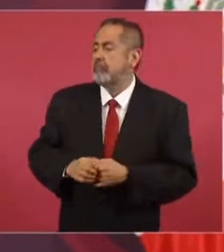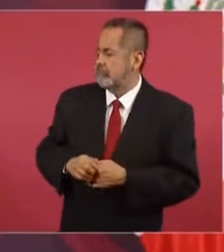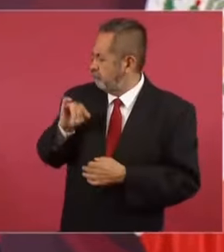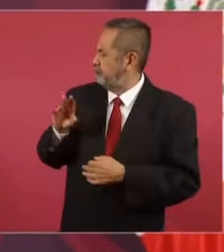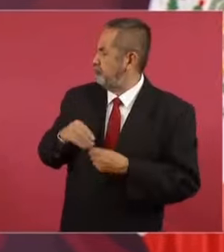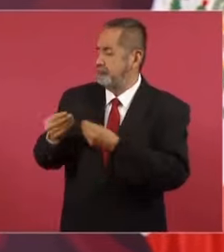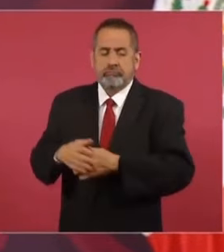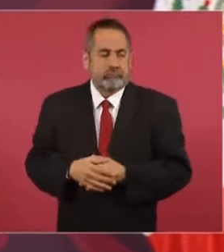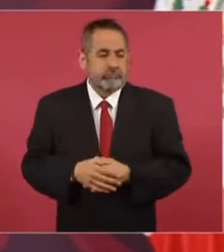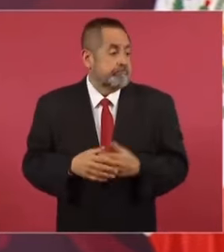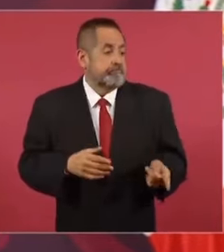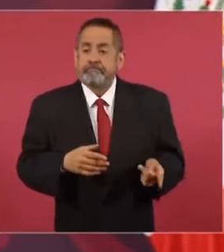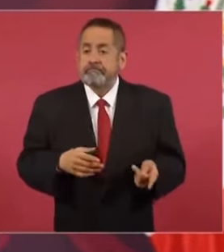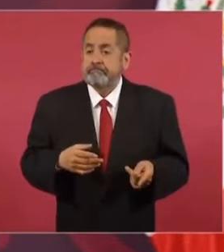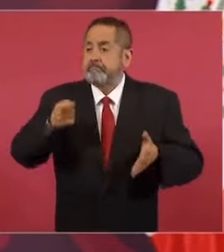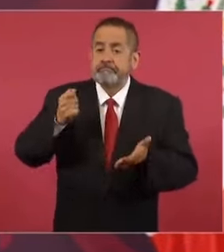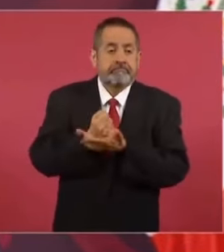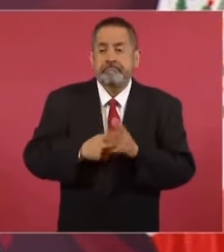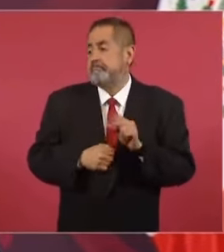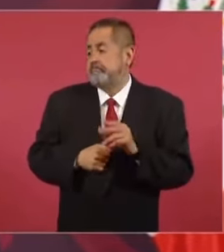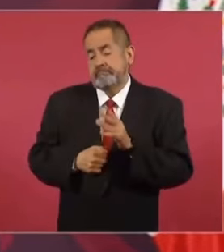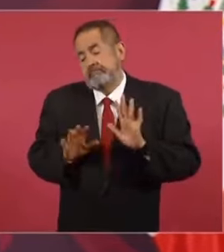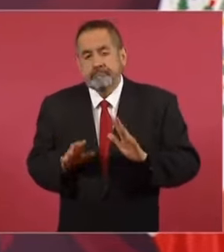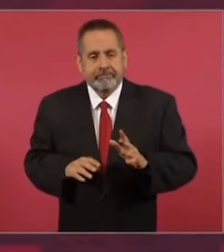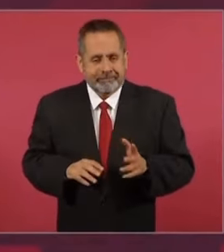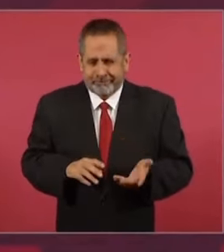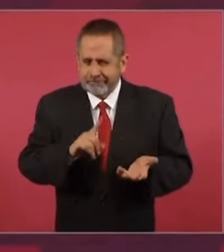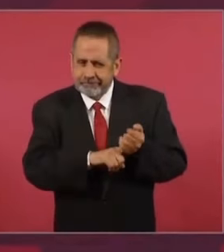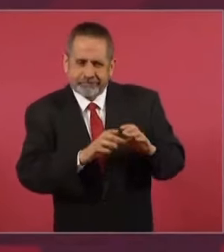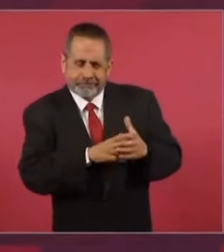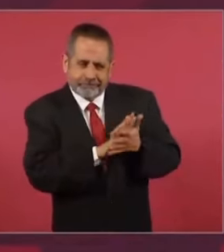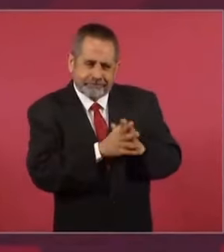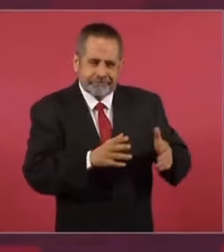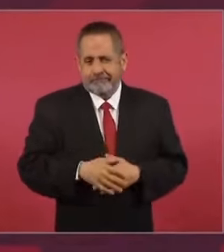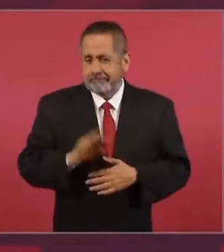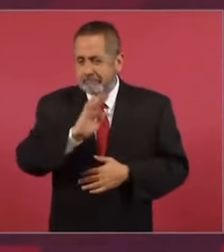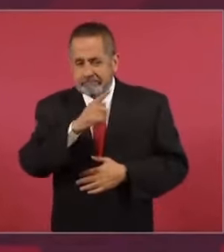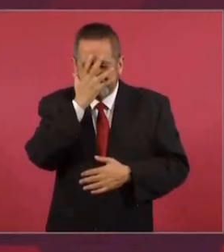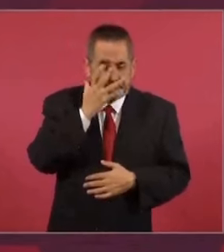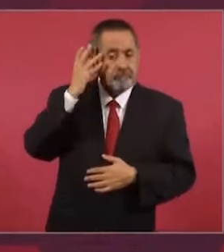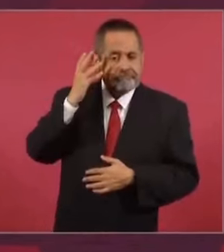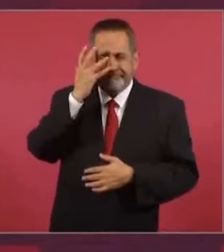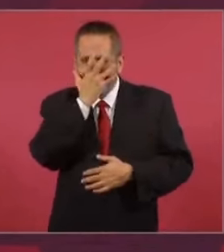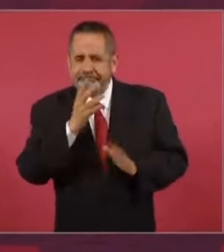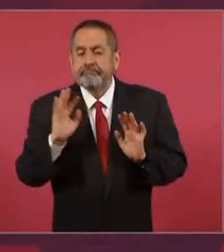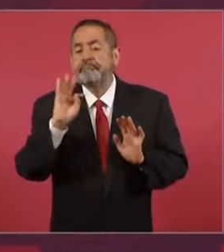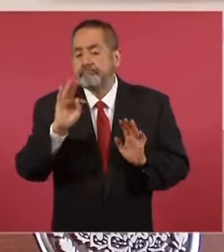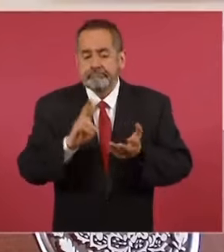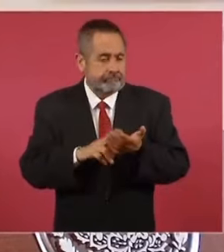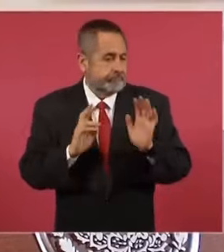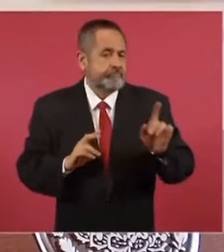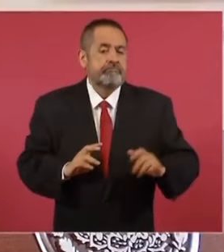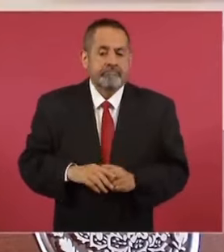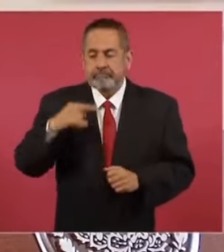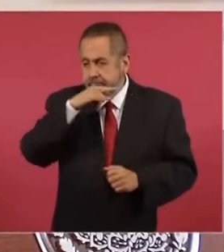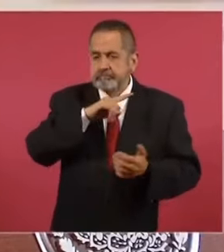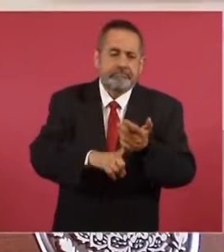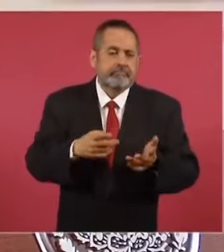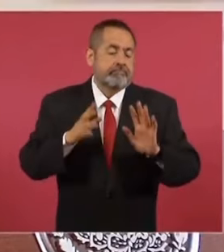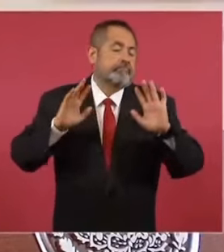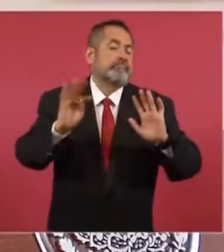tiempo alentó lo de los amparos. O sea, el doble discurso, la doble moral, la